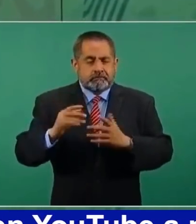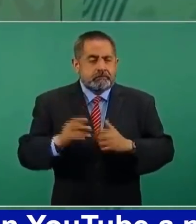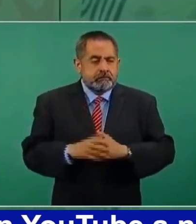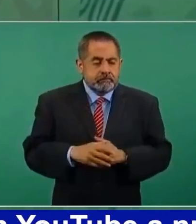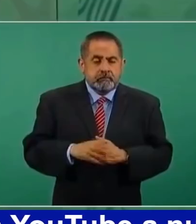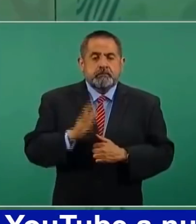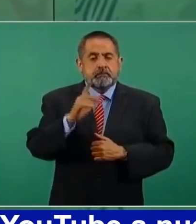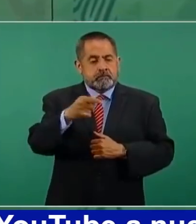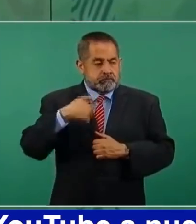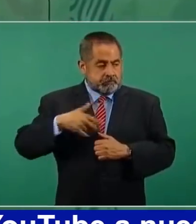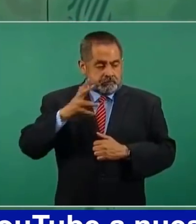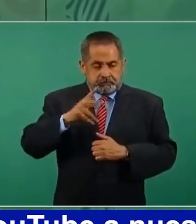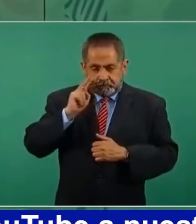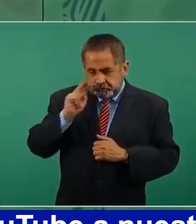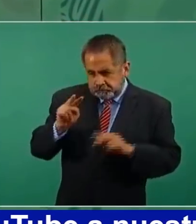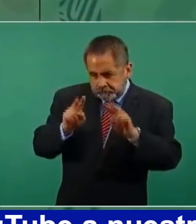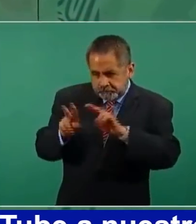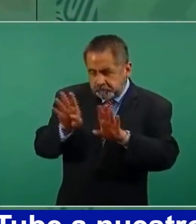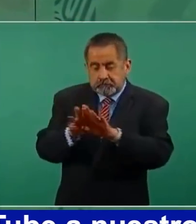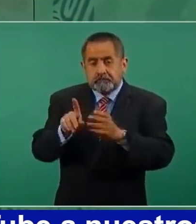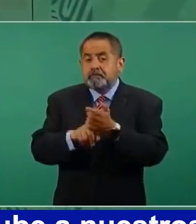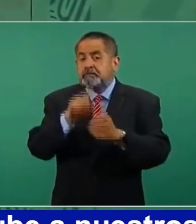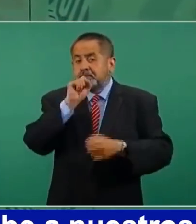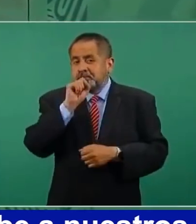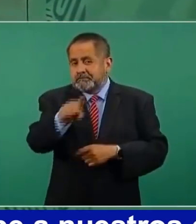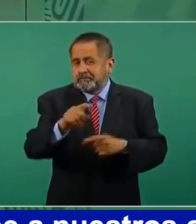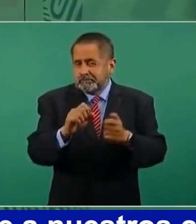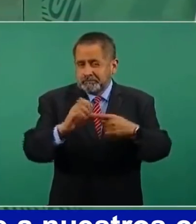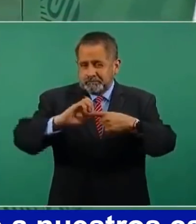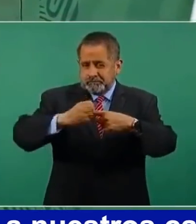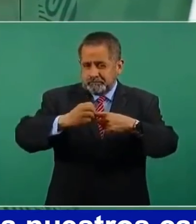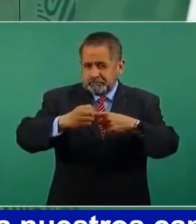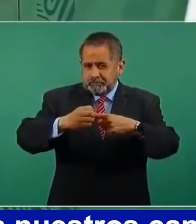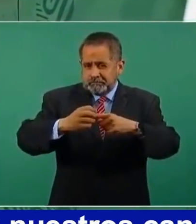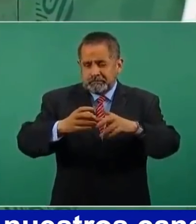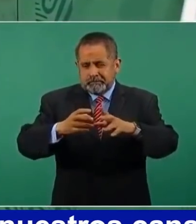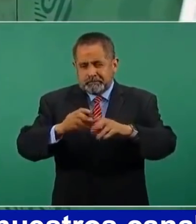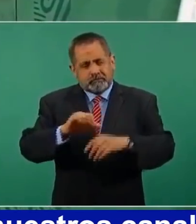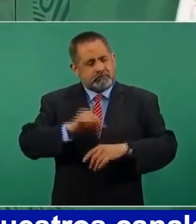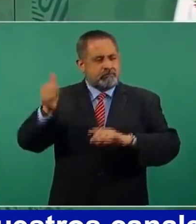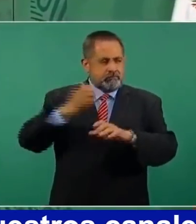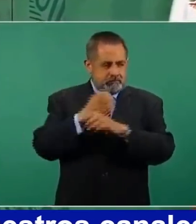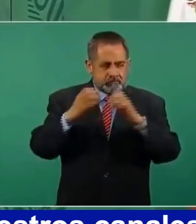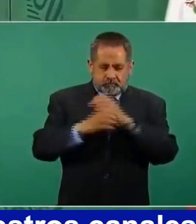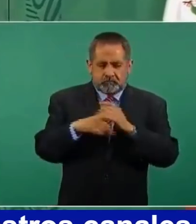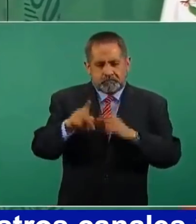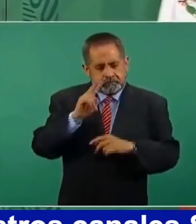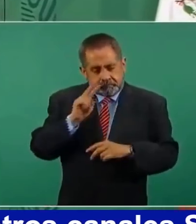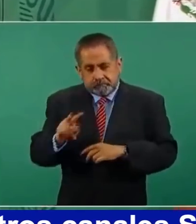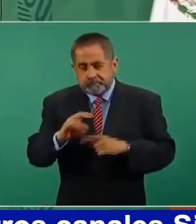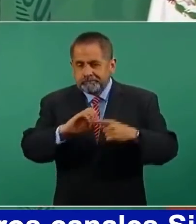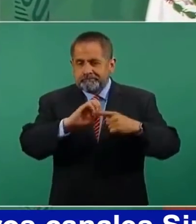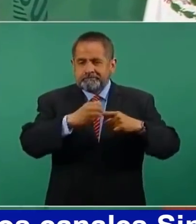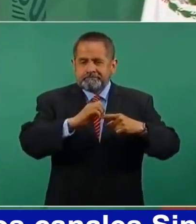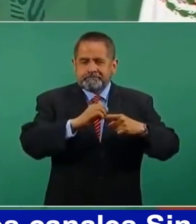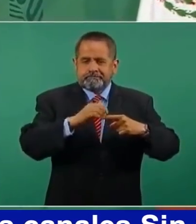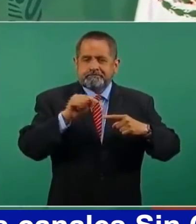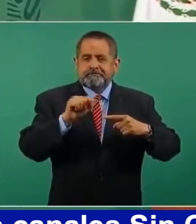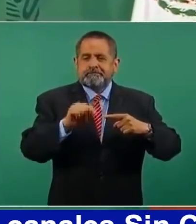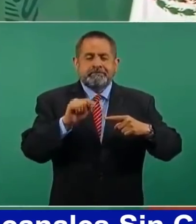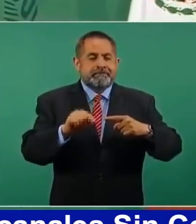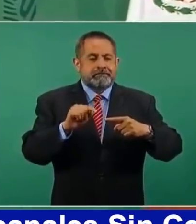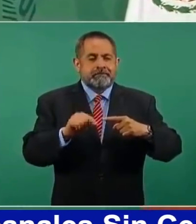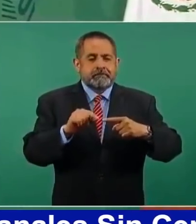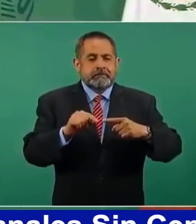Ya estamos viendo, lo mismo nos está sucediendo con el frijol, pero ahí es por otra razón. Ahí es porque se